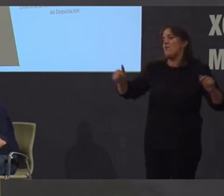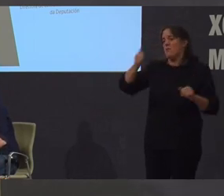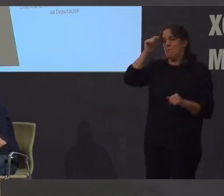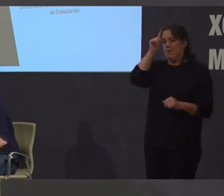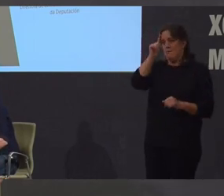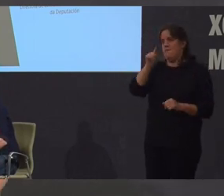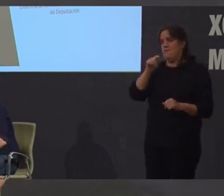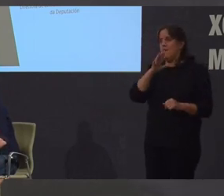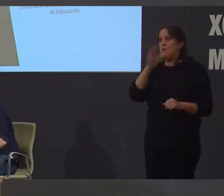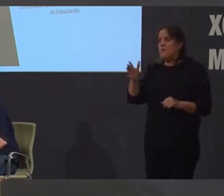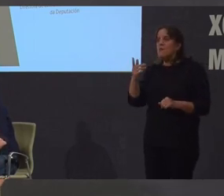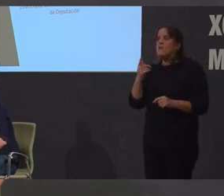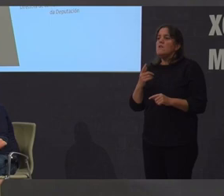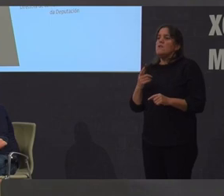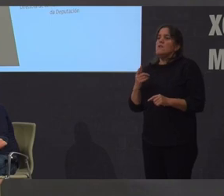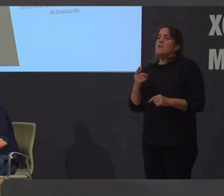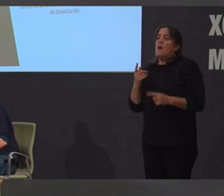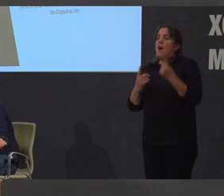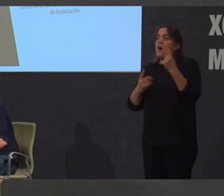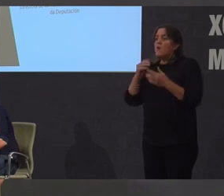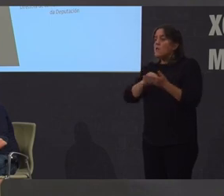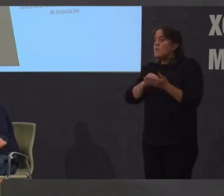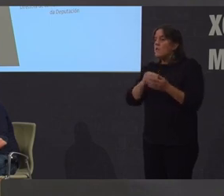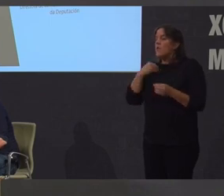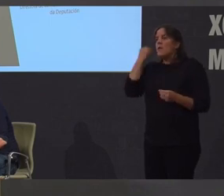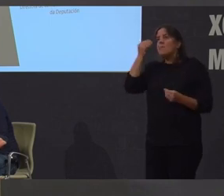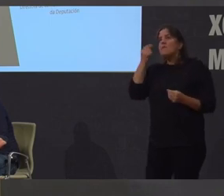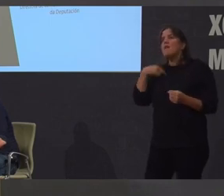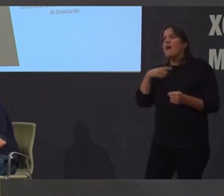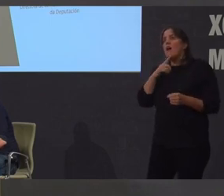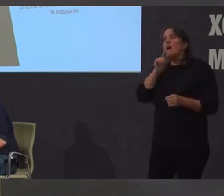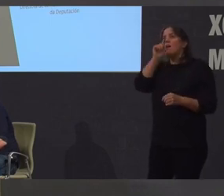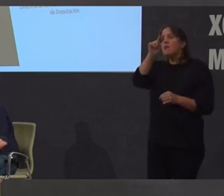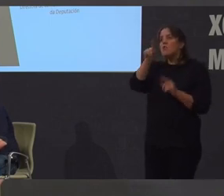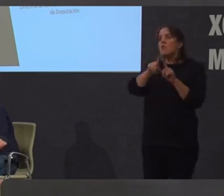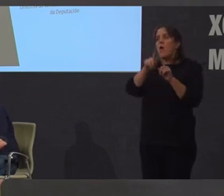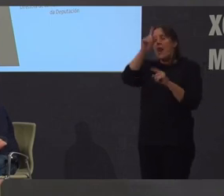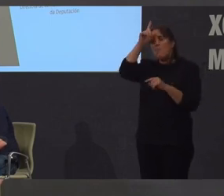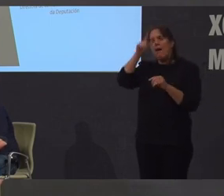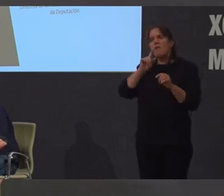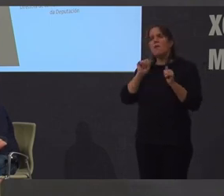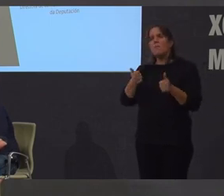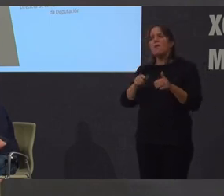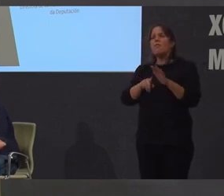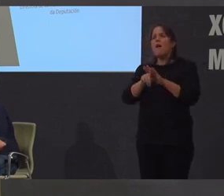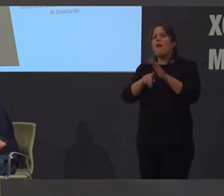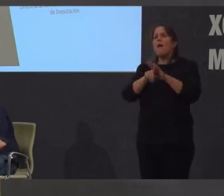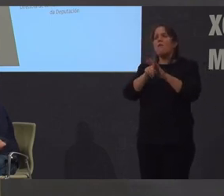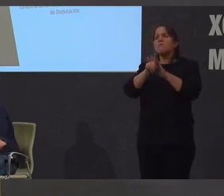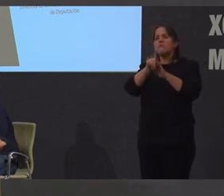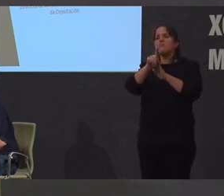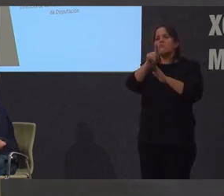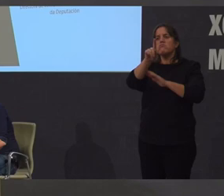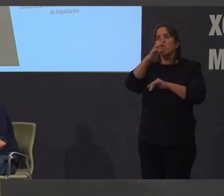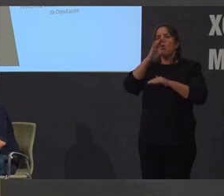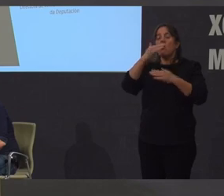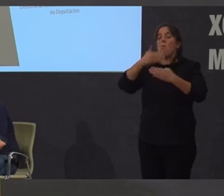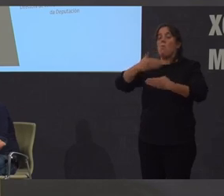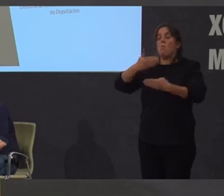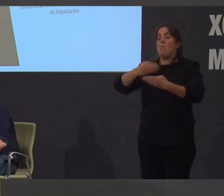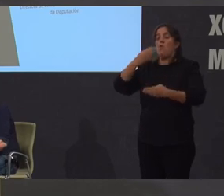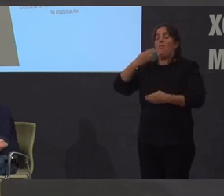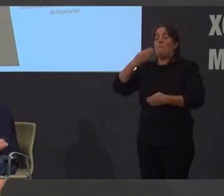a veces no se tiende a pensar que ellos empezaron a avanzar con la caída del Muro de Berlín, tras